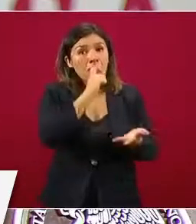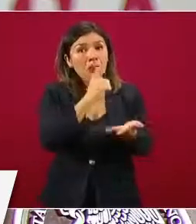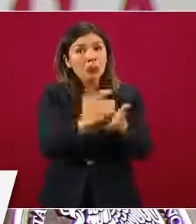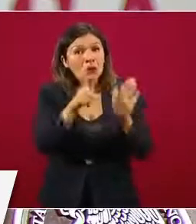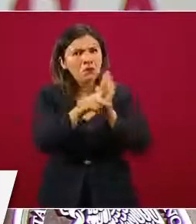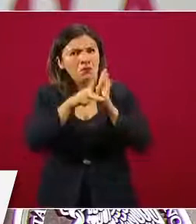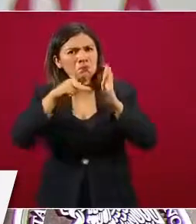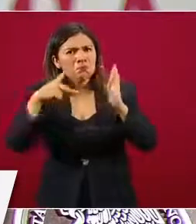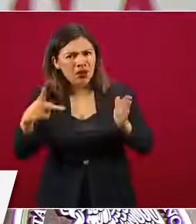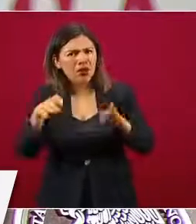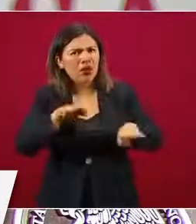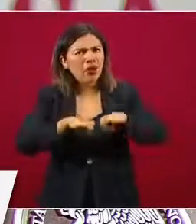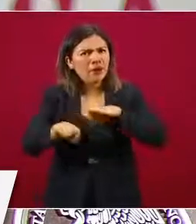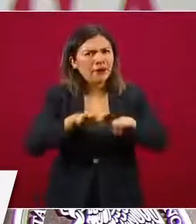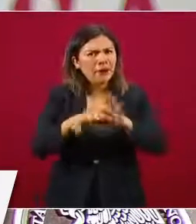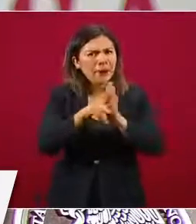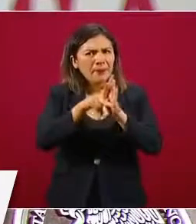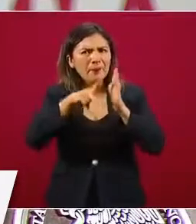periódico